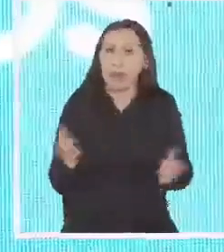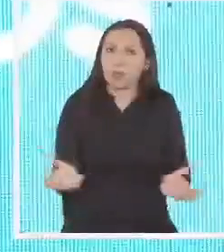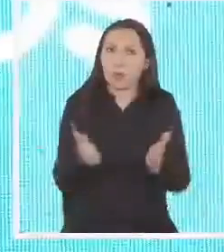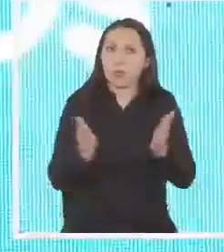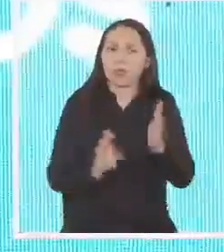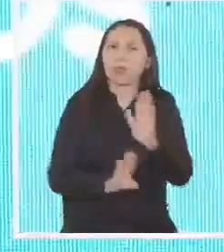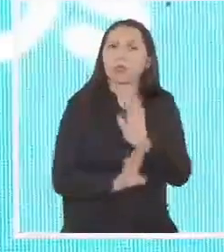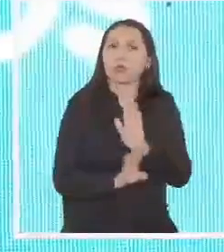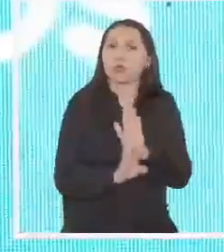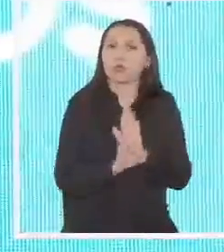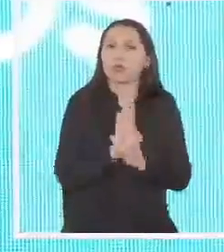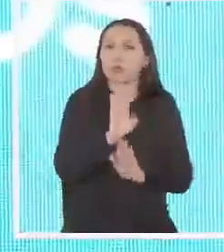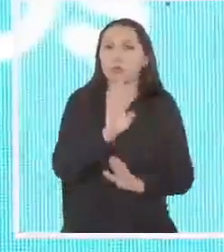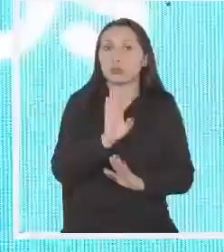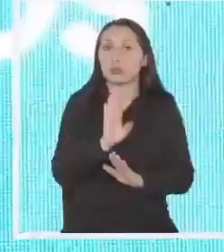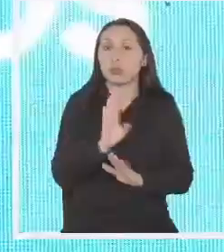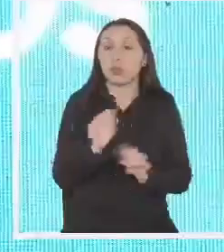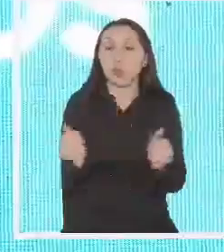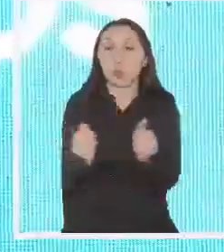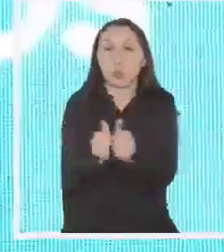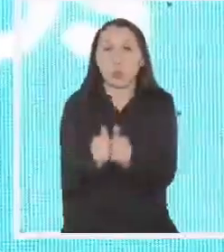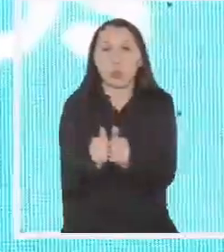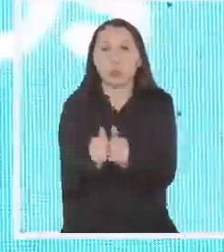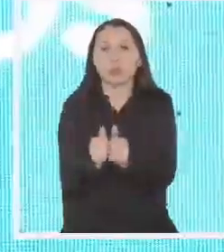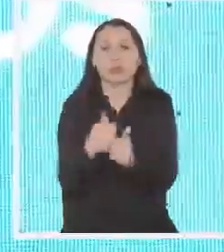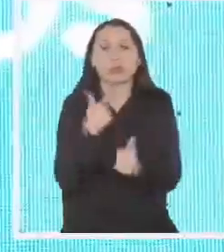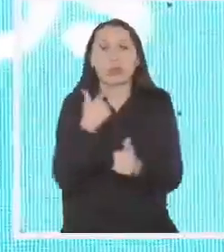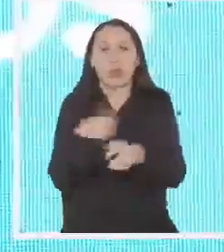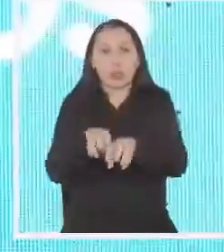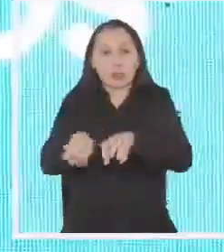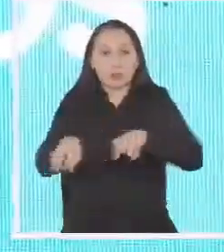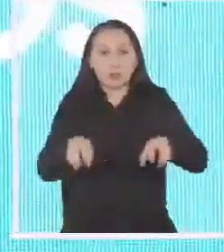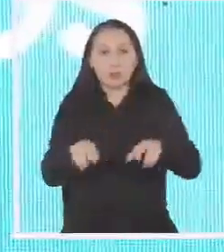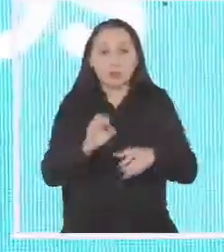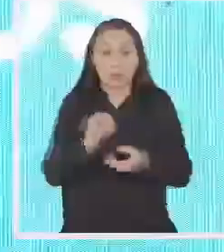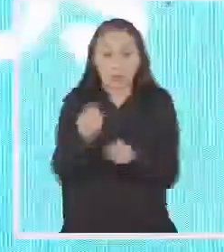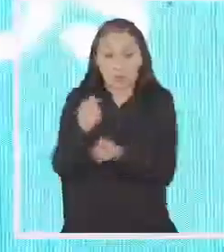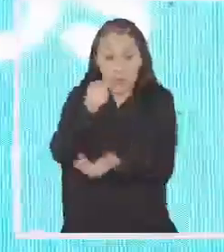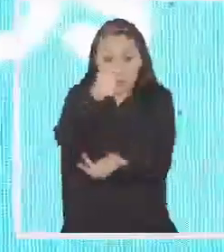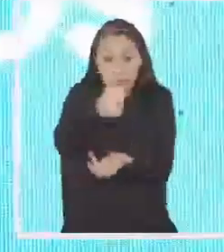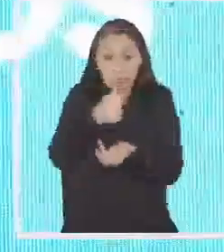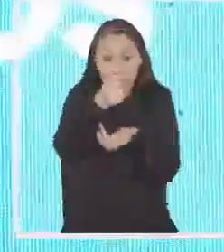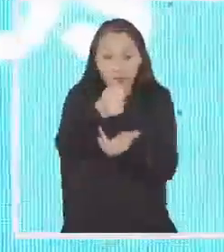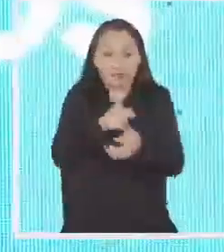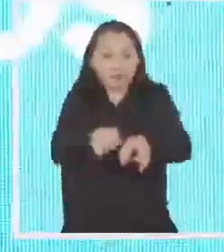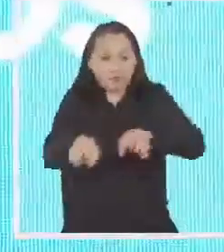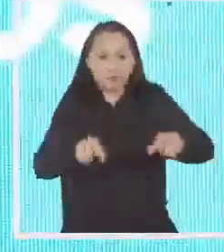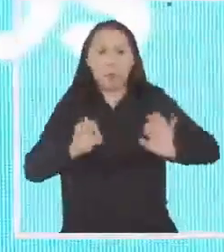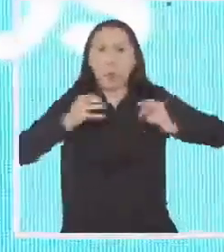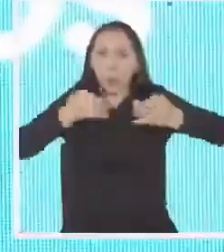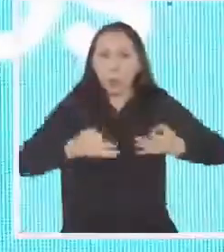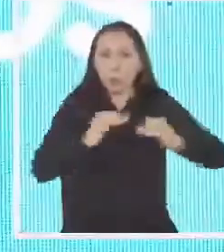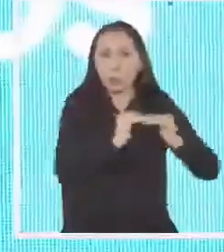el crecimiento, acompañado de una distribución más justa de la riqueza. Y